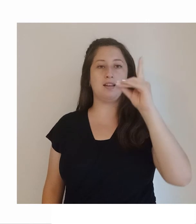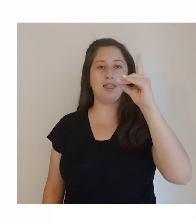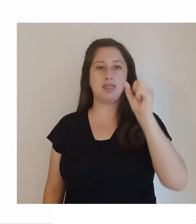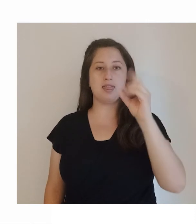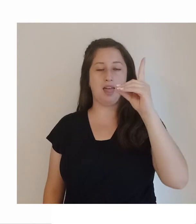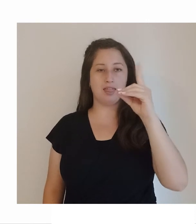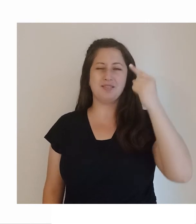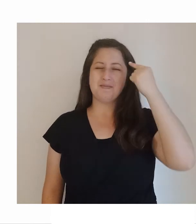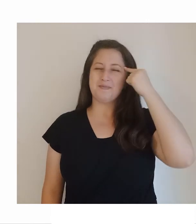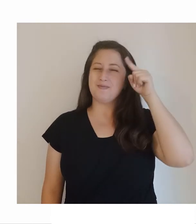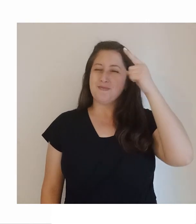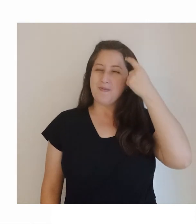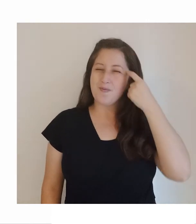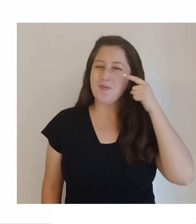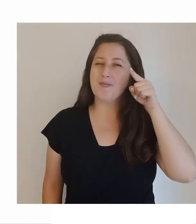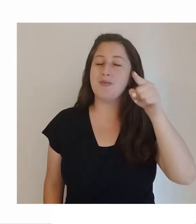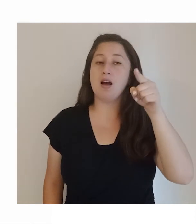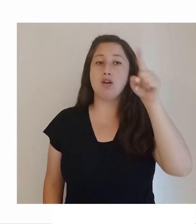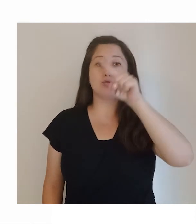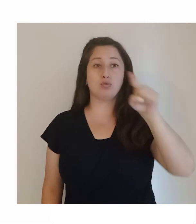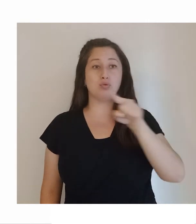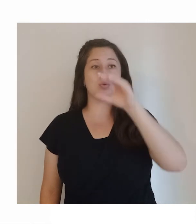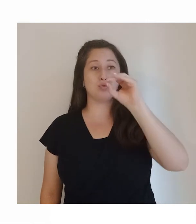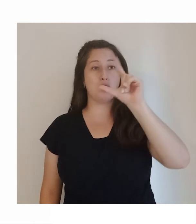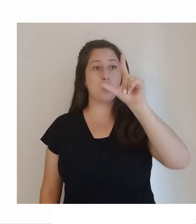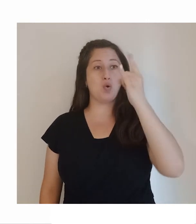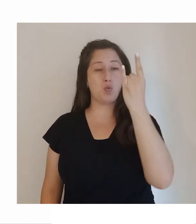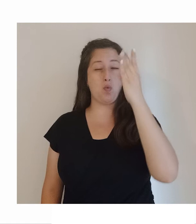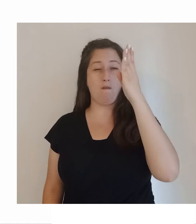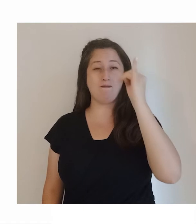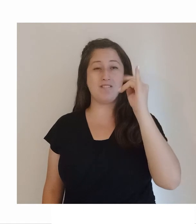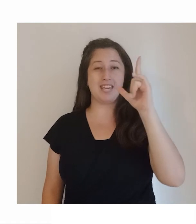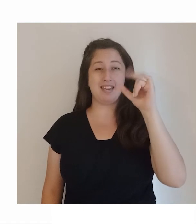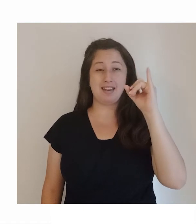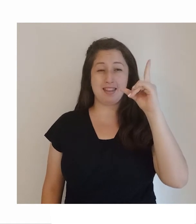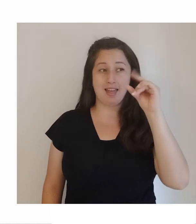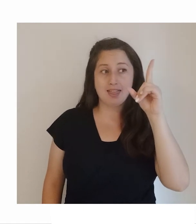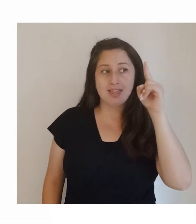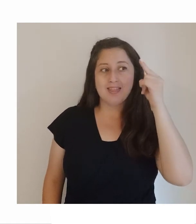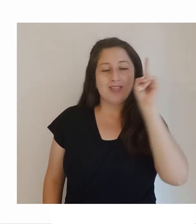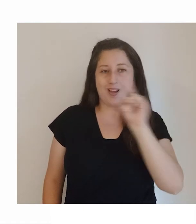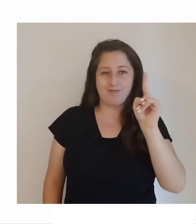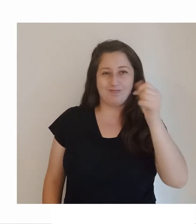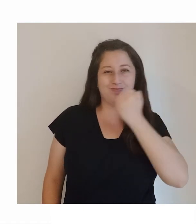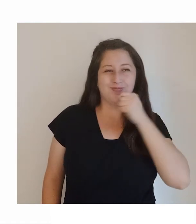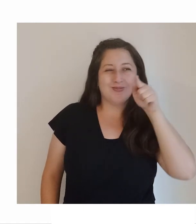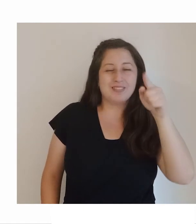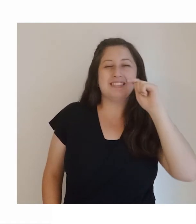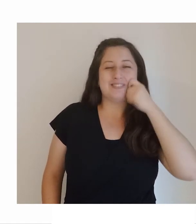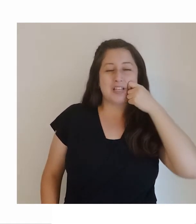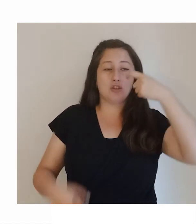Probablemente estás pensando en la solubilidad, pero ella se refiere a un sólido que se disuelve en un